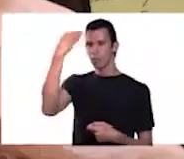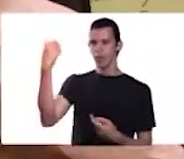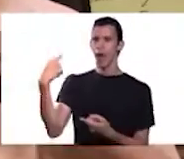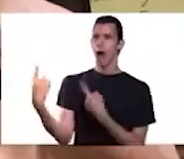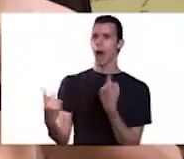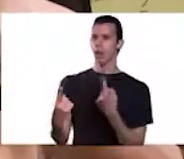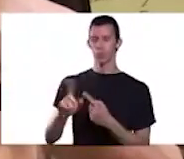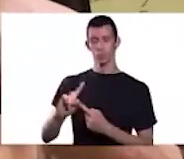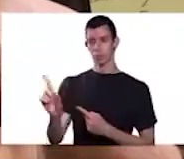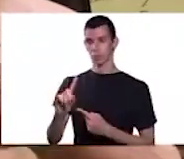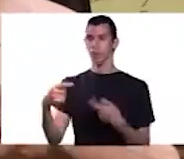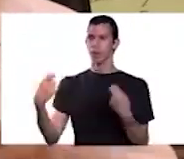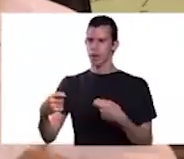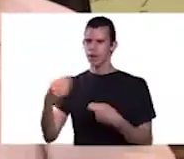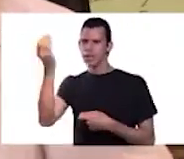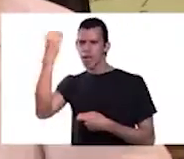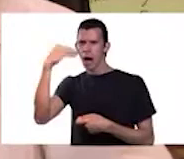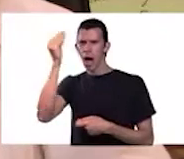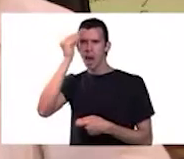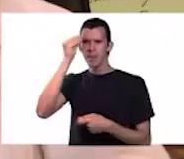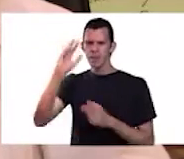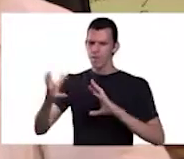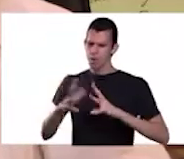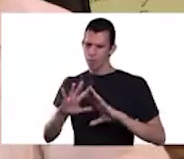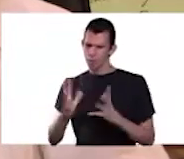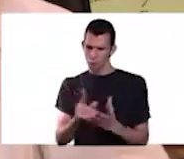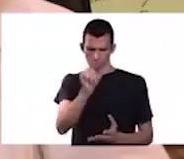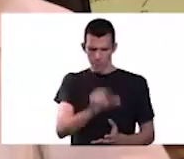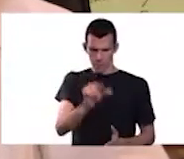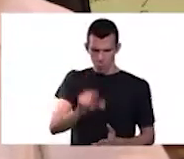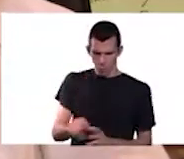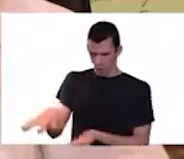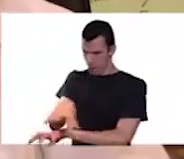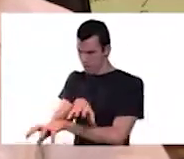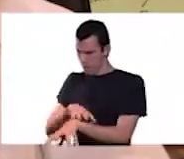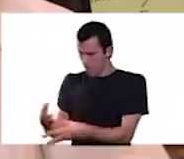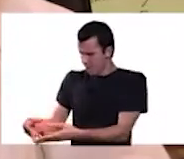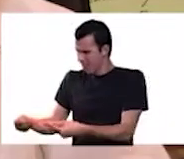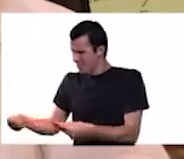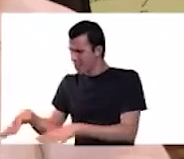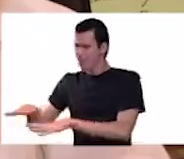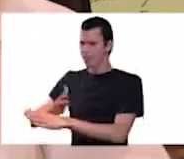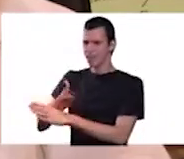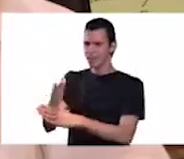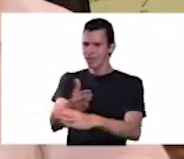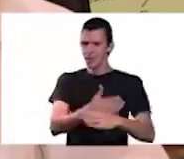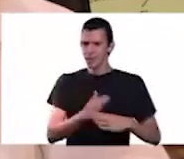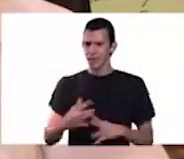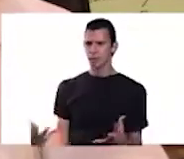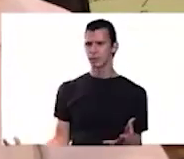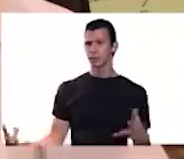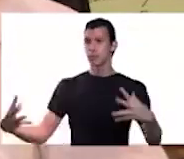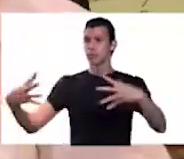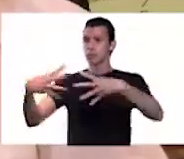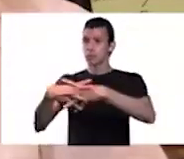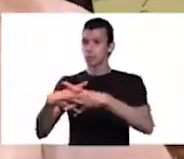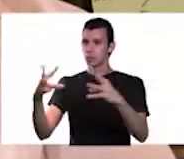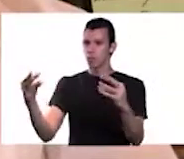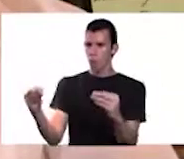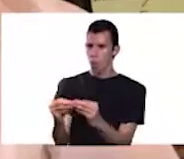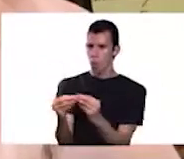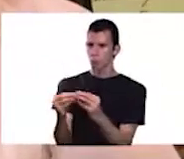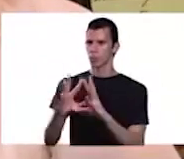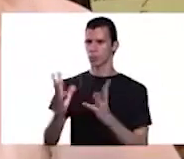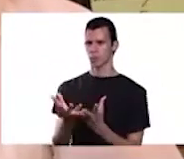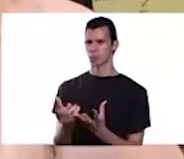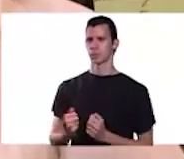cómo se relacionan, a cómo debemos protegerlas todas, a cómo debemos conocer, saber que si